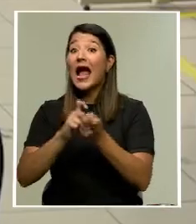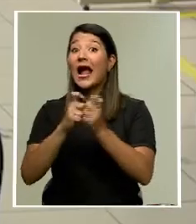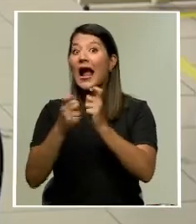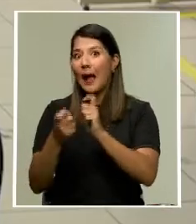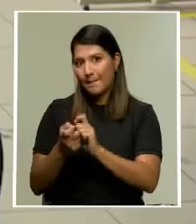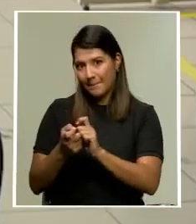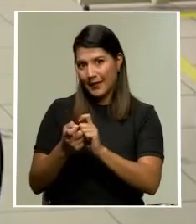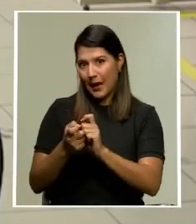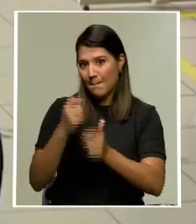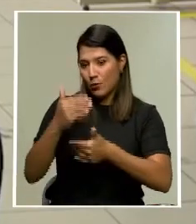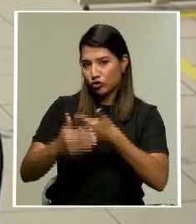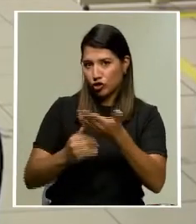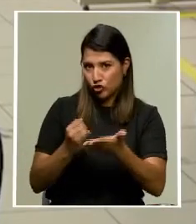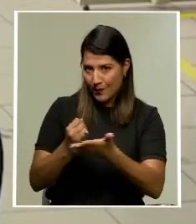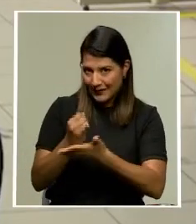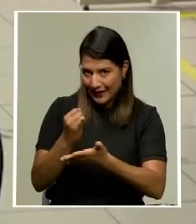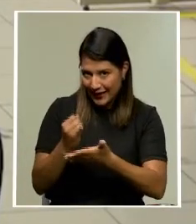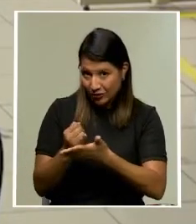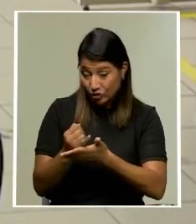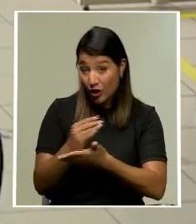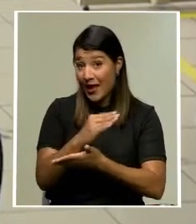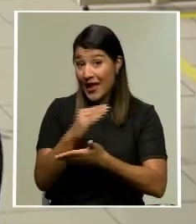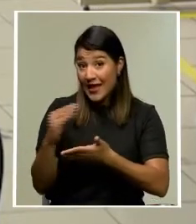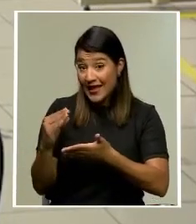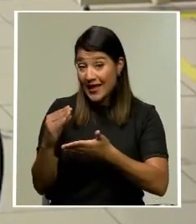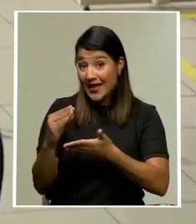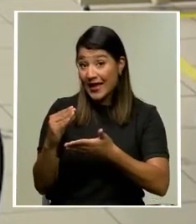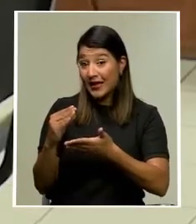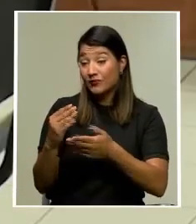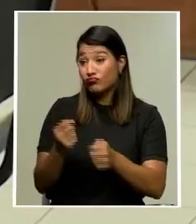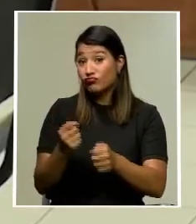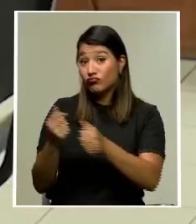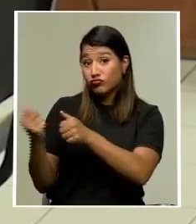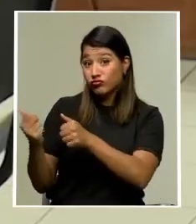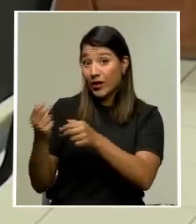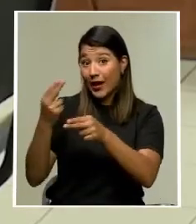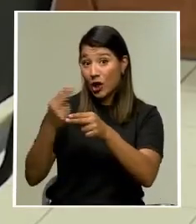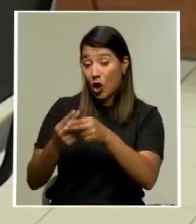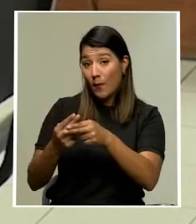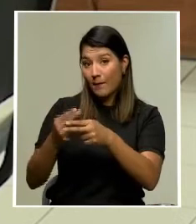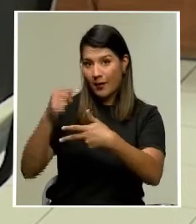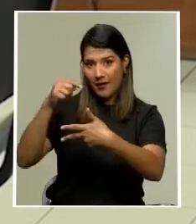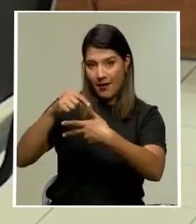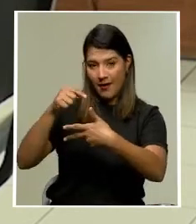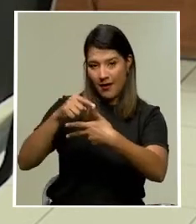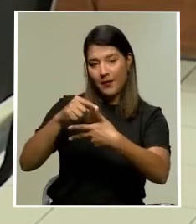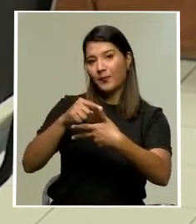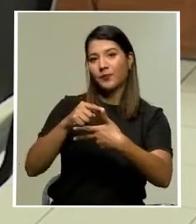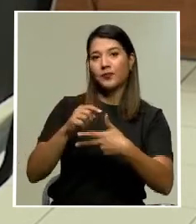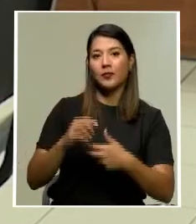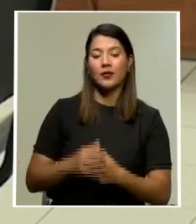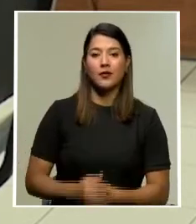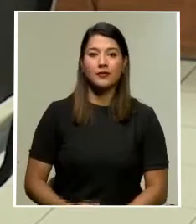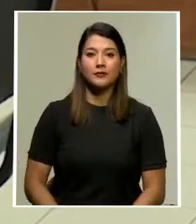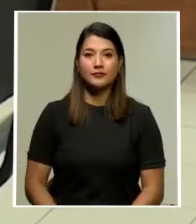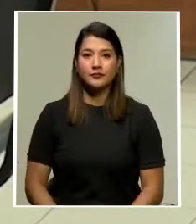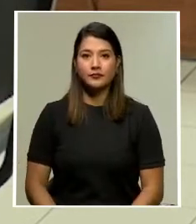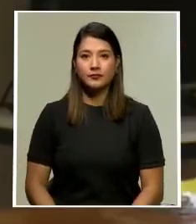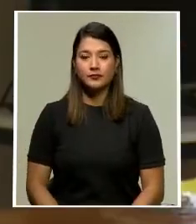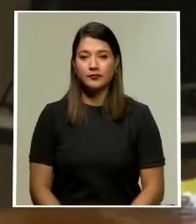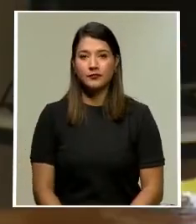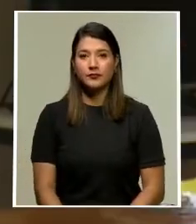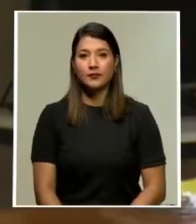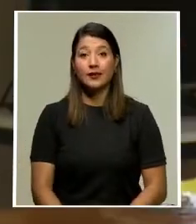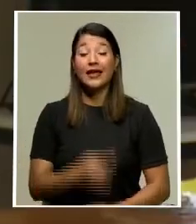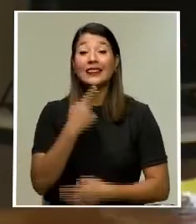una causa donde Araya aparecía como imputado, debido a que el sistema no hacía diferencia entre imputado y denunciado. De